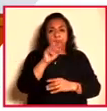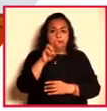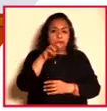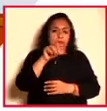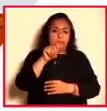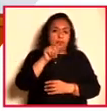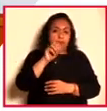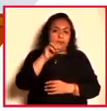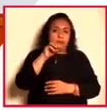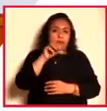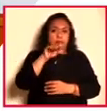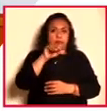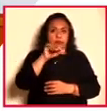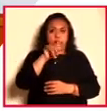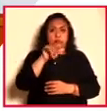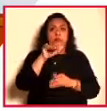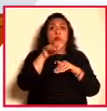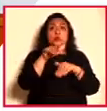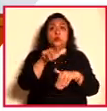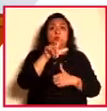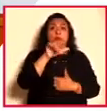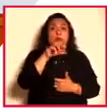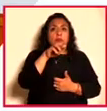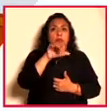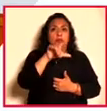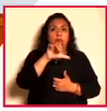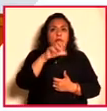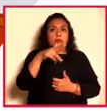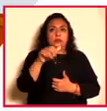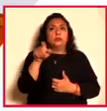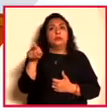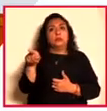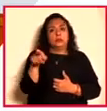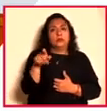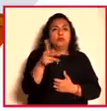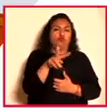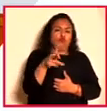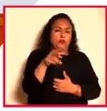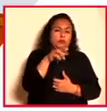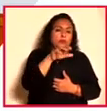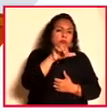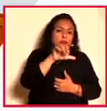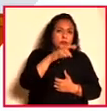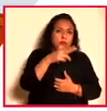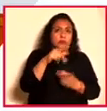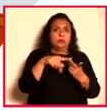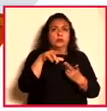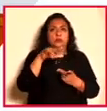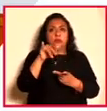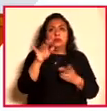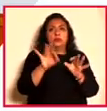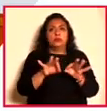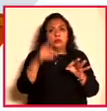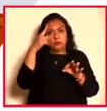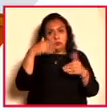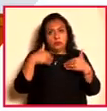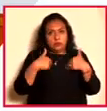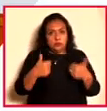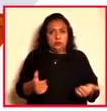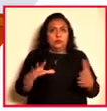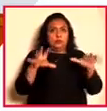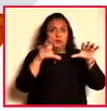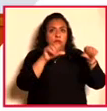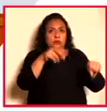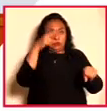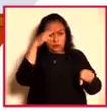en torno a la Malinche. Bueno, pues Malinche o Malitzin es fundamental para entender la conquista de México. Tenemos la oportunidad de acercarnos a